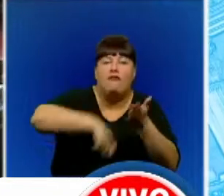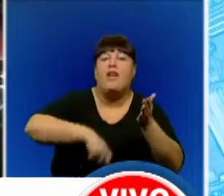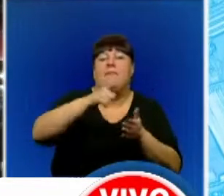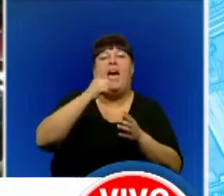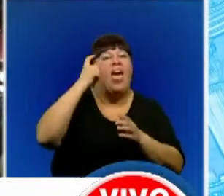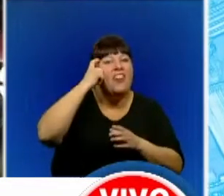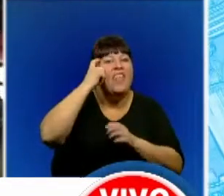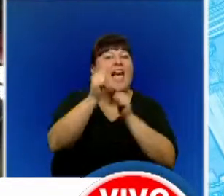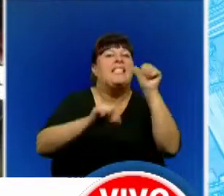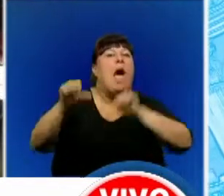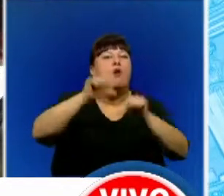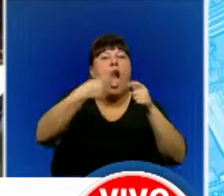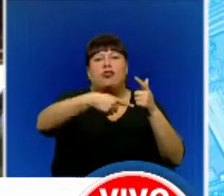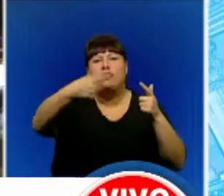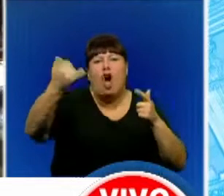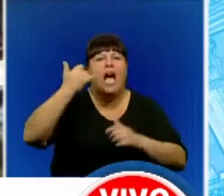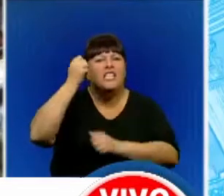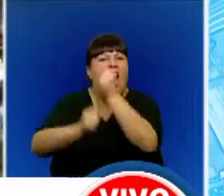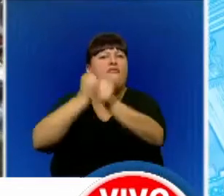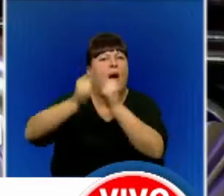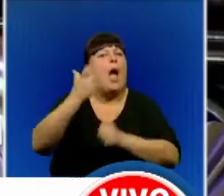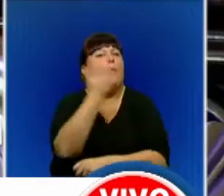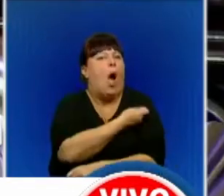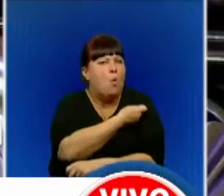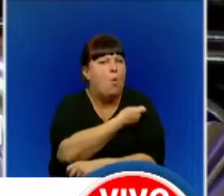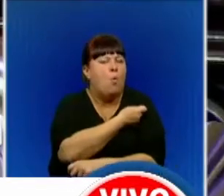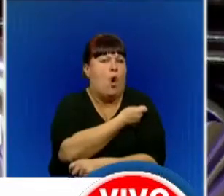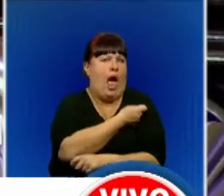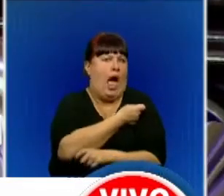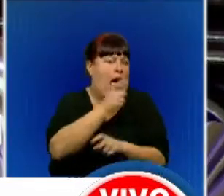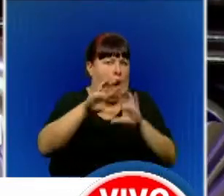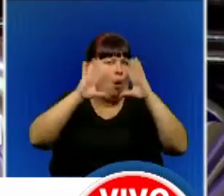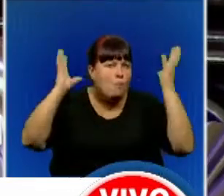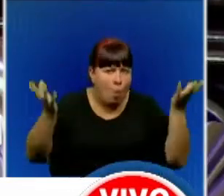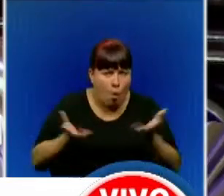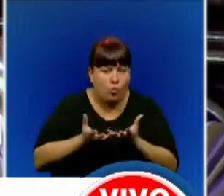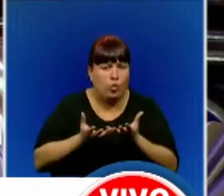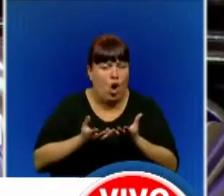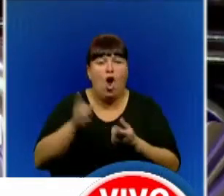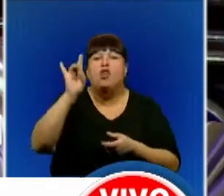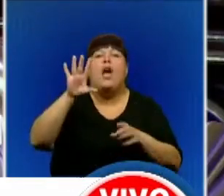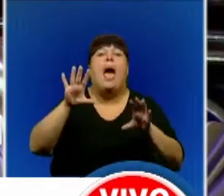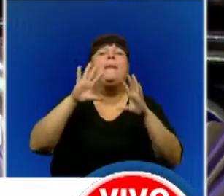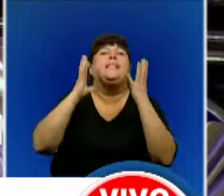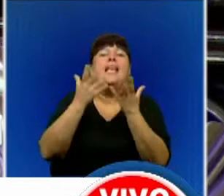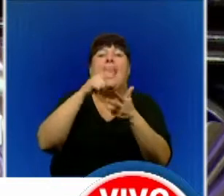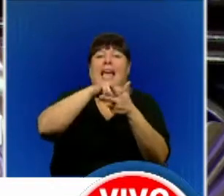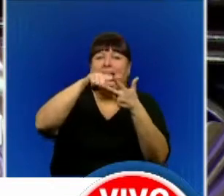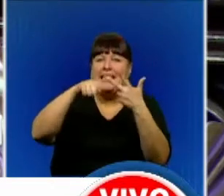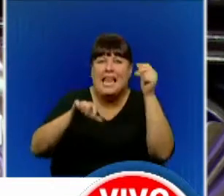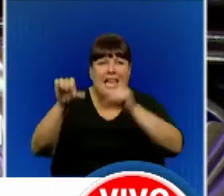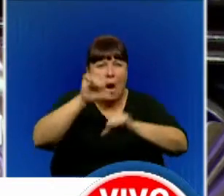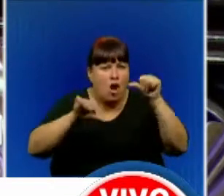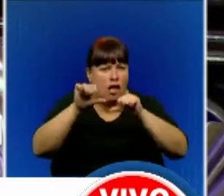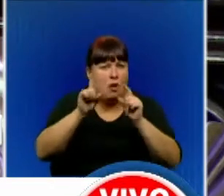10 laboratorios restantes que están fabricando vacunas en el mundo y no solamente con los 3